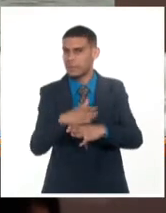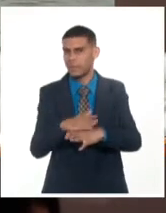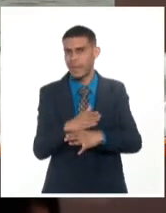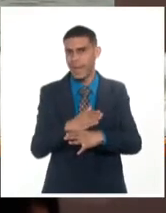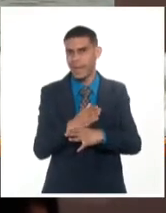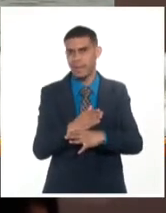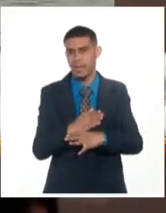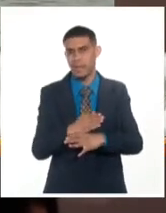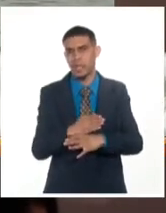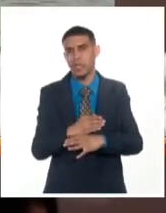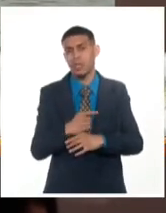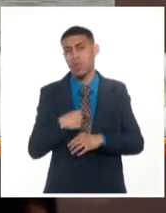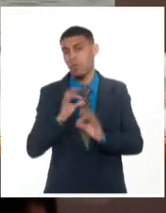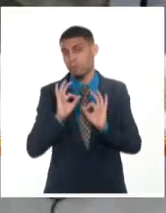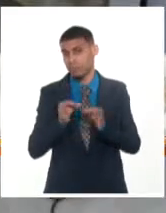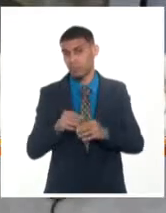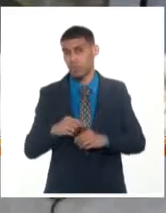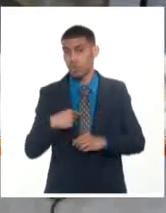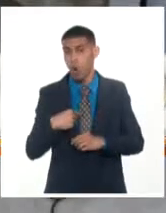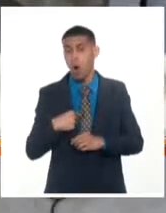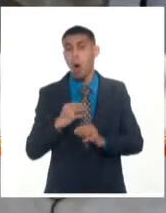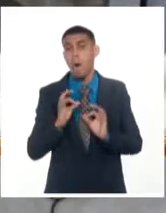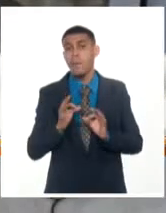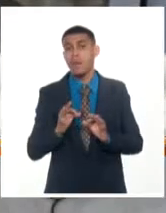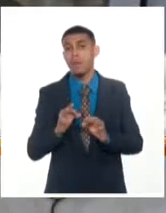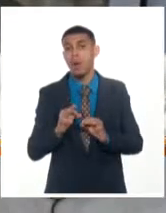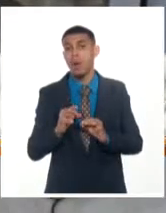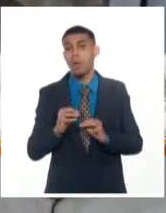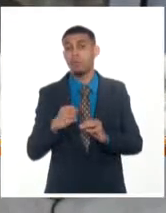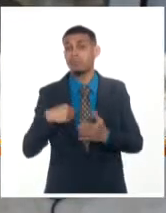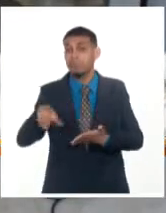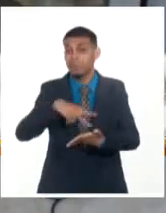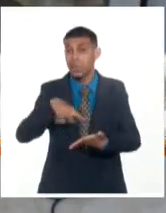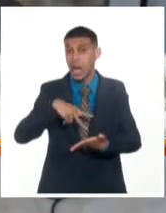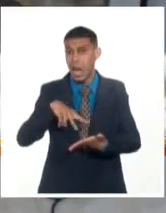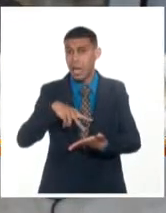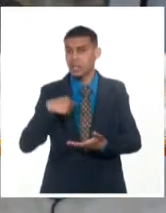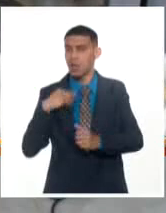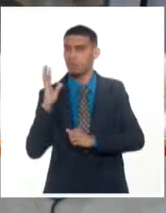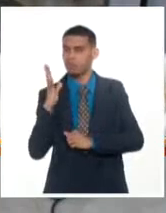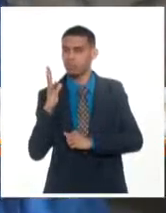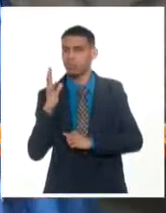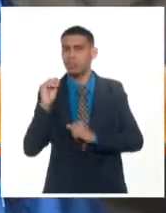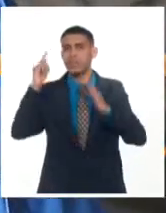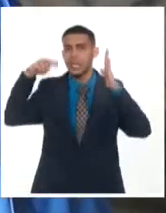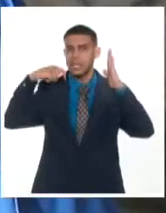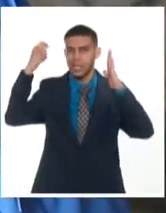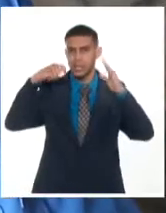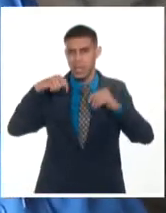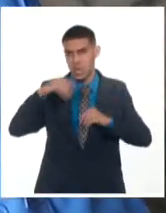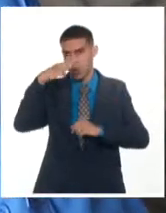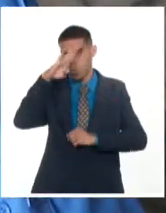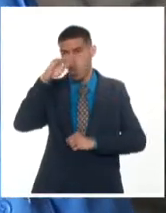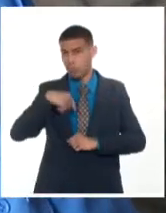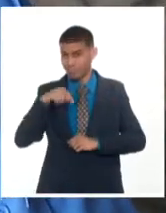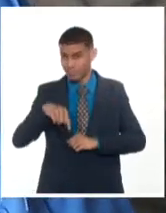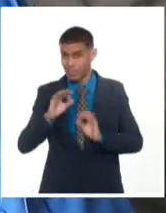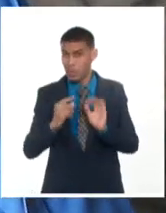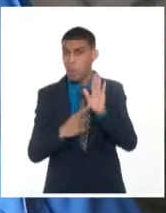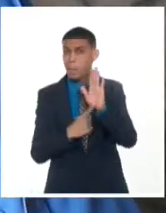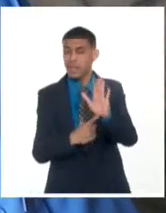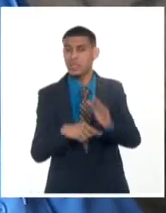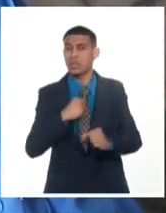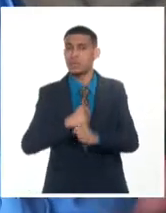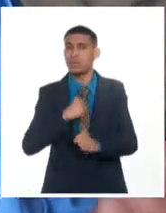es real. Entonces yo pasé de la danza al cine por Cuba. Aquí me voy a presentar un